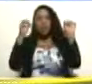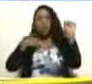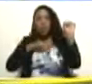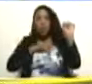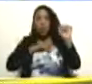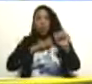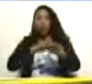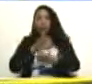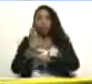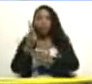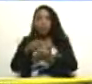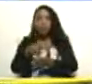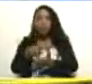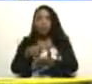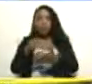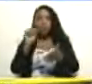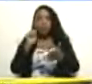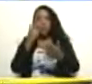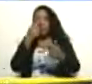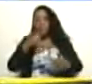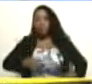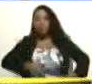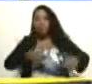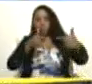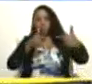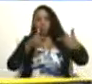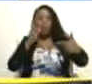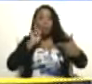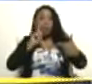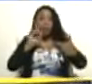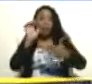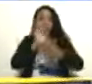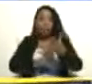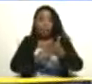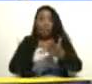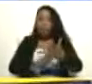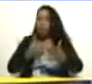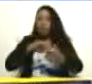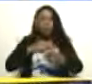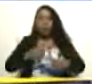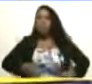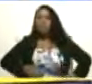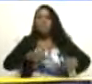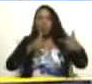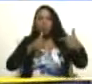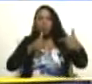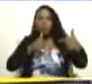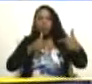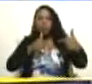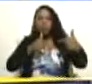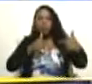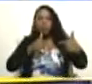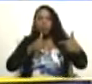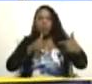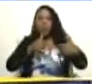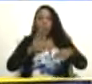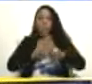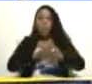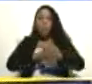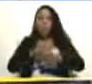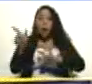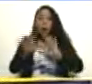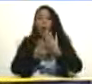como un clavel, ping, ping, enfrentando la mentira. Y se convocó entonces, porque la constituyente